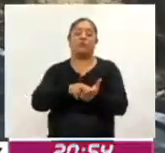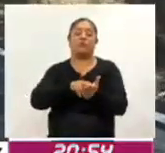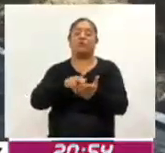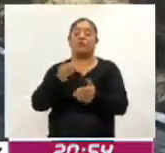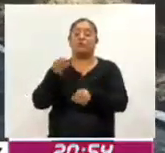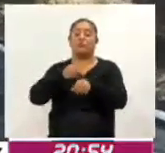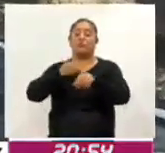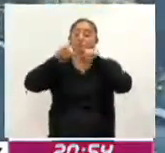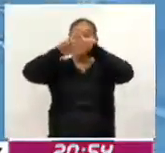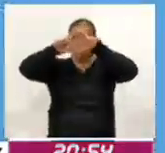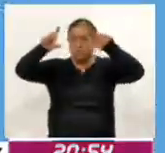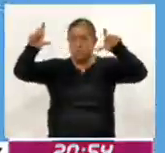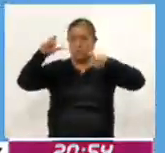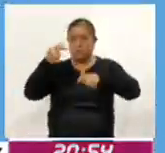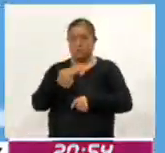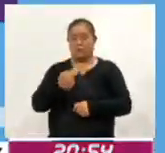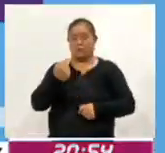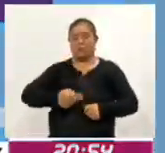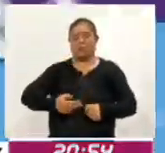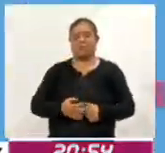señalamientos.